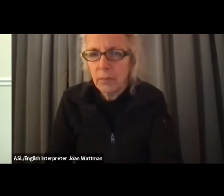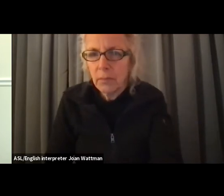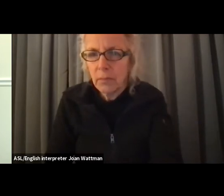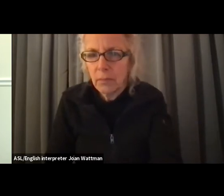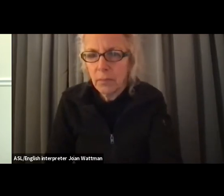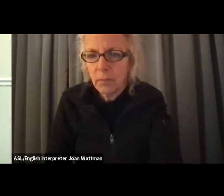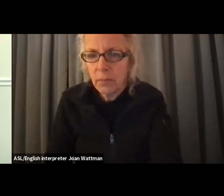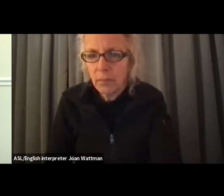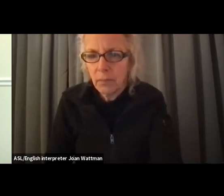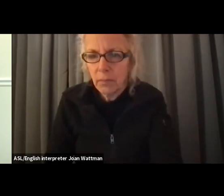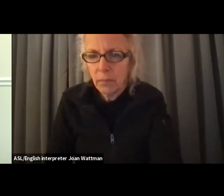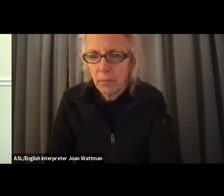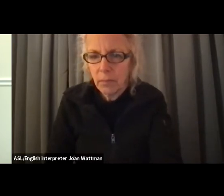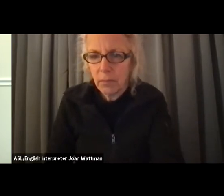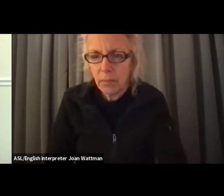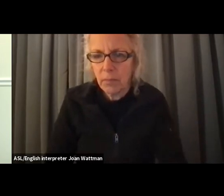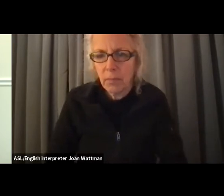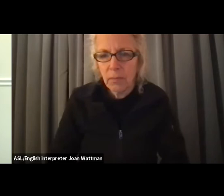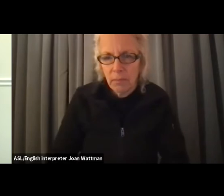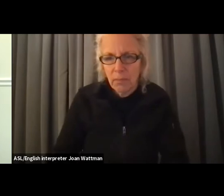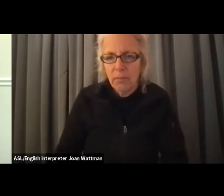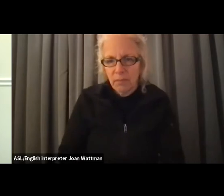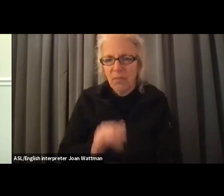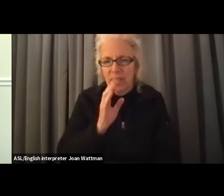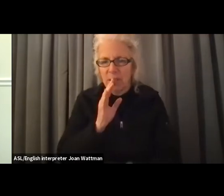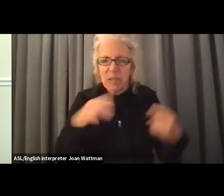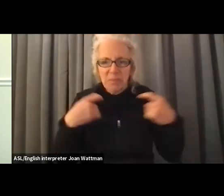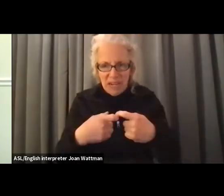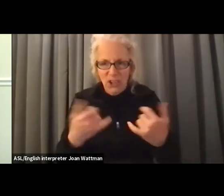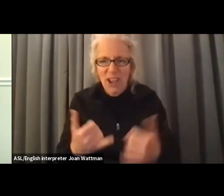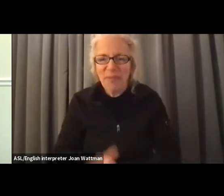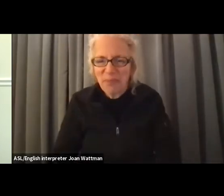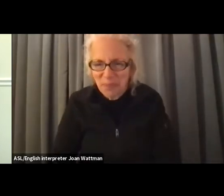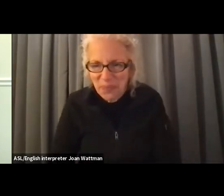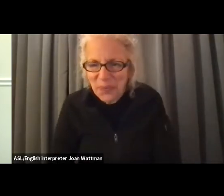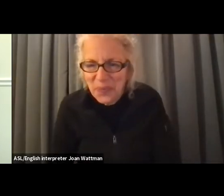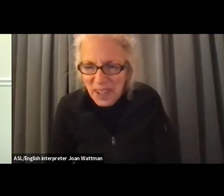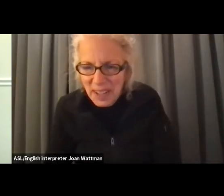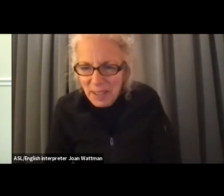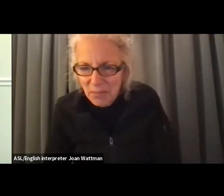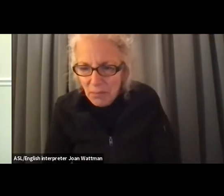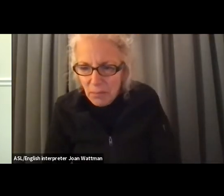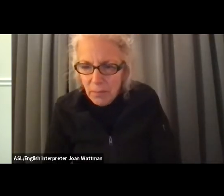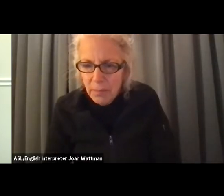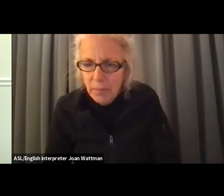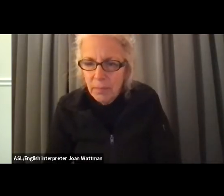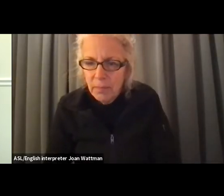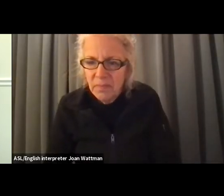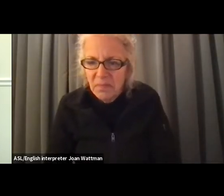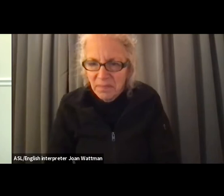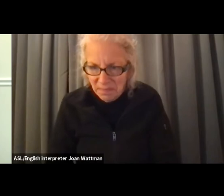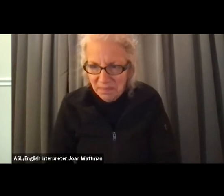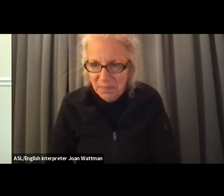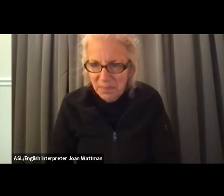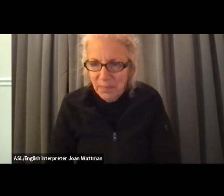inglés, por favor diríjase a la parte de abajo de su pantalla de Zoom y seleccione el idioma de su preferencia. Si es el